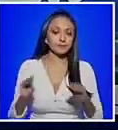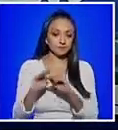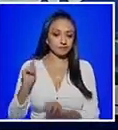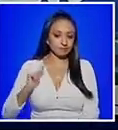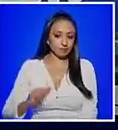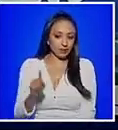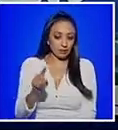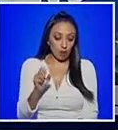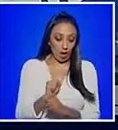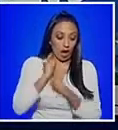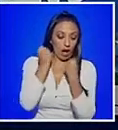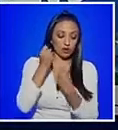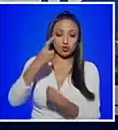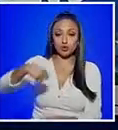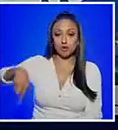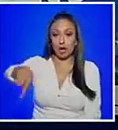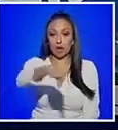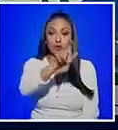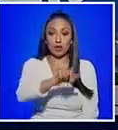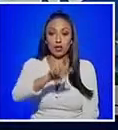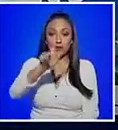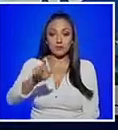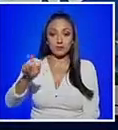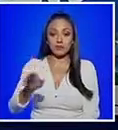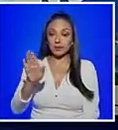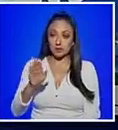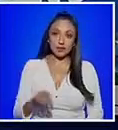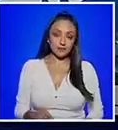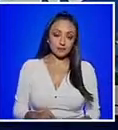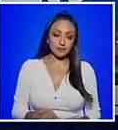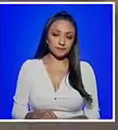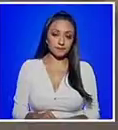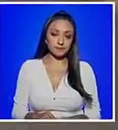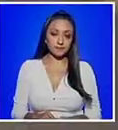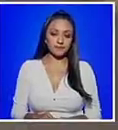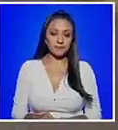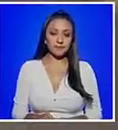que puso en alerta, y no es para menos, a los vecinos de ese sector.